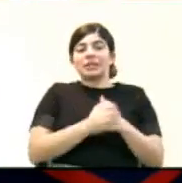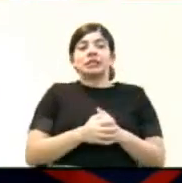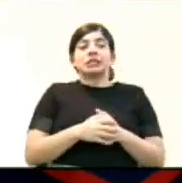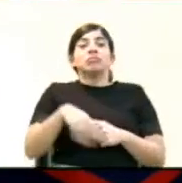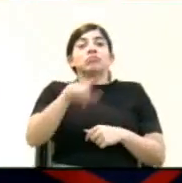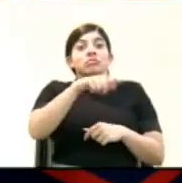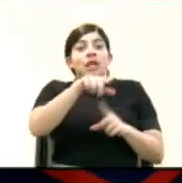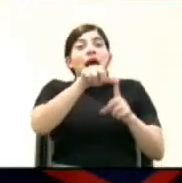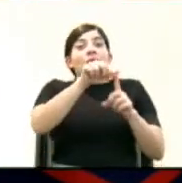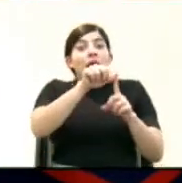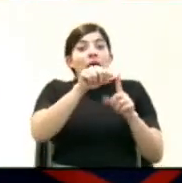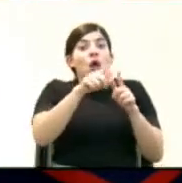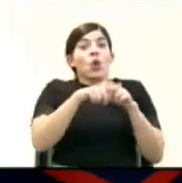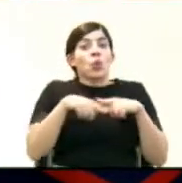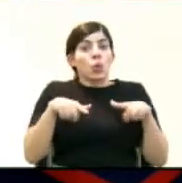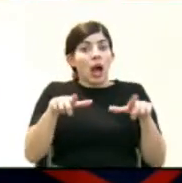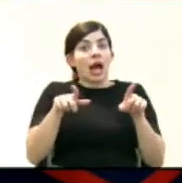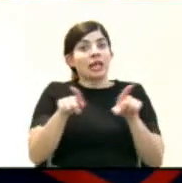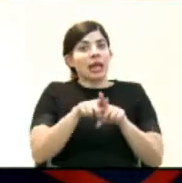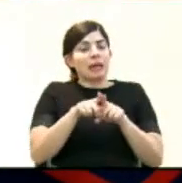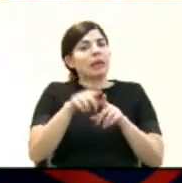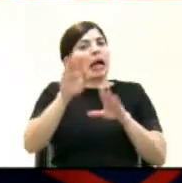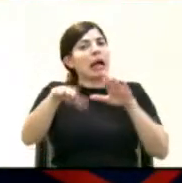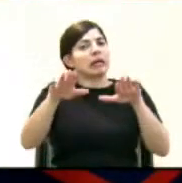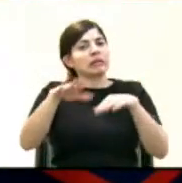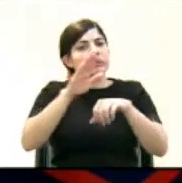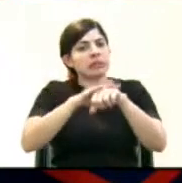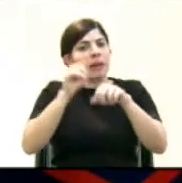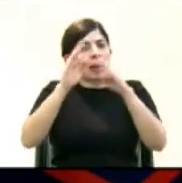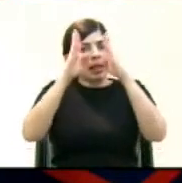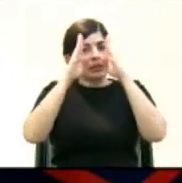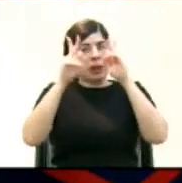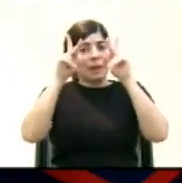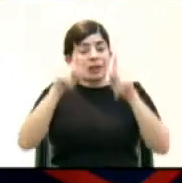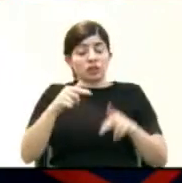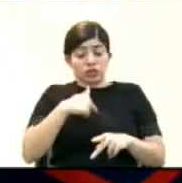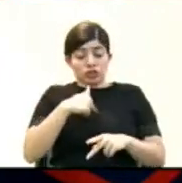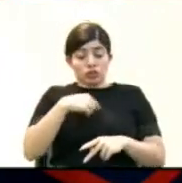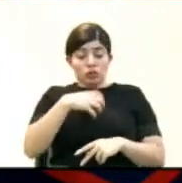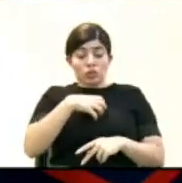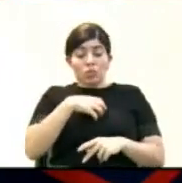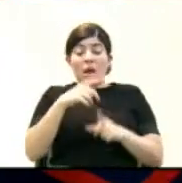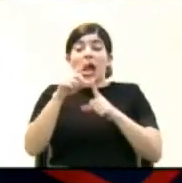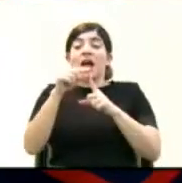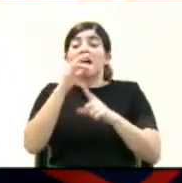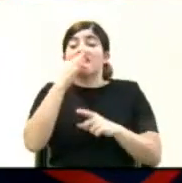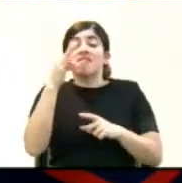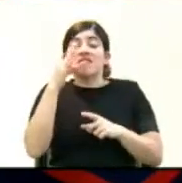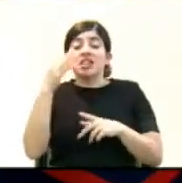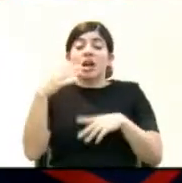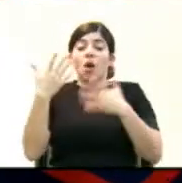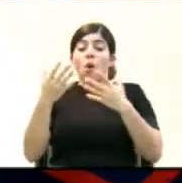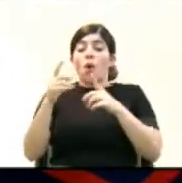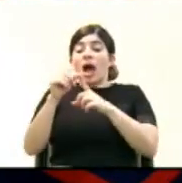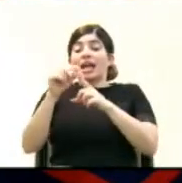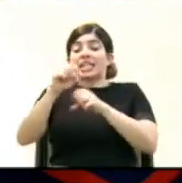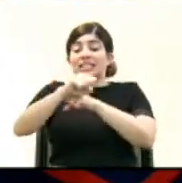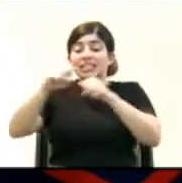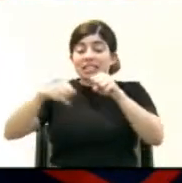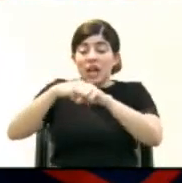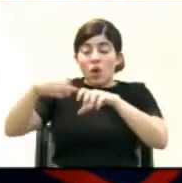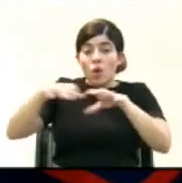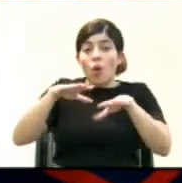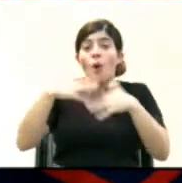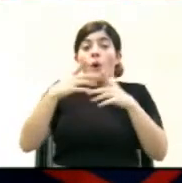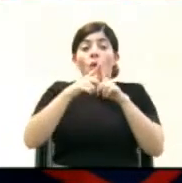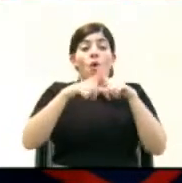han alquilado locales. Entonces también hacerle un llamado de atención a las personas que están alquilando fincas, salones de eventos o locales